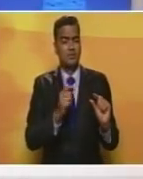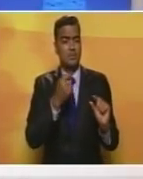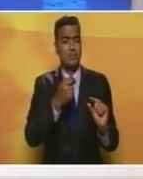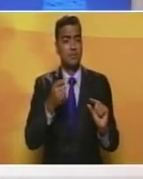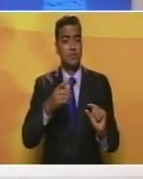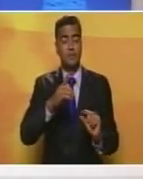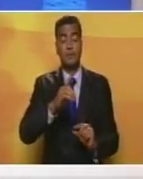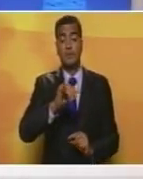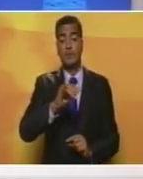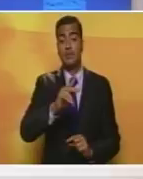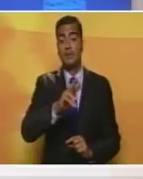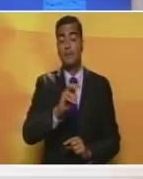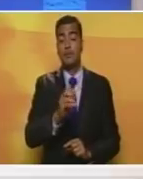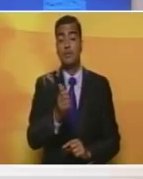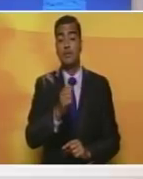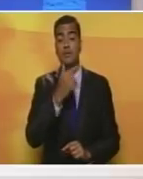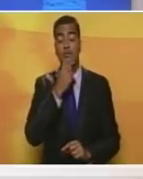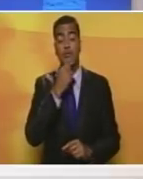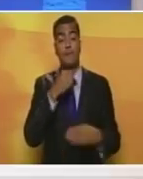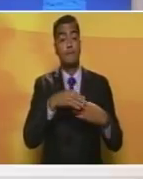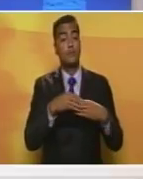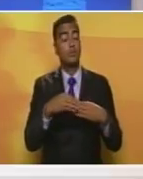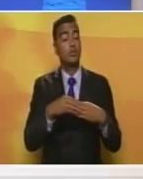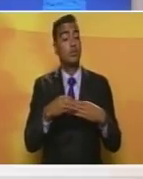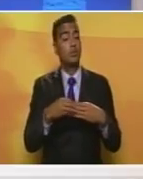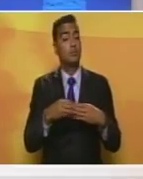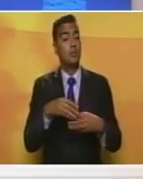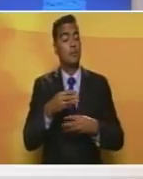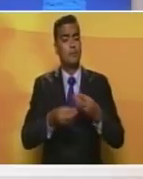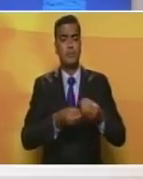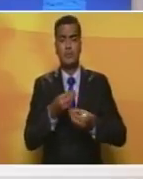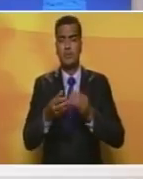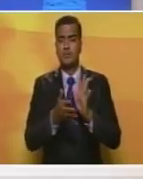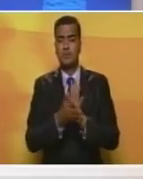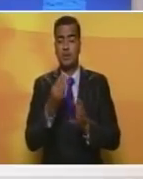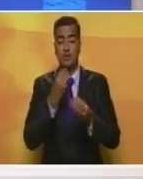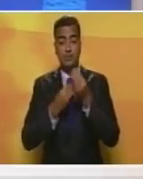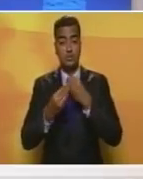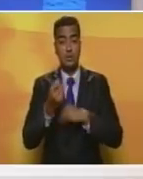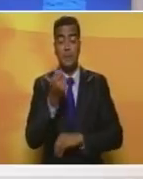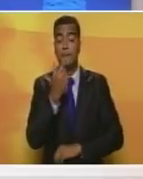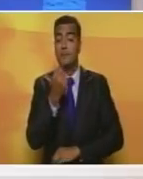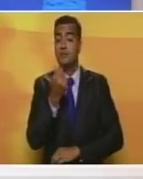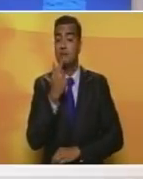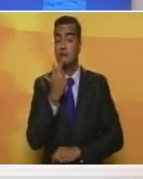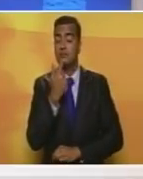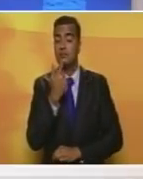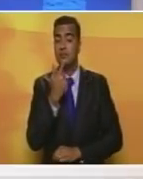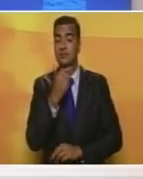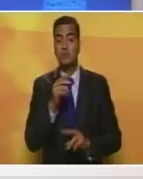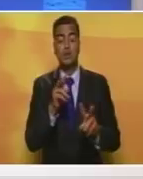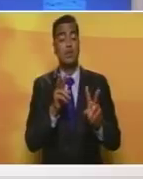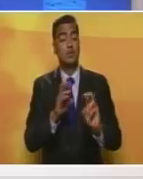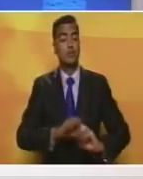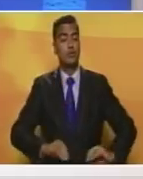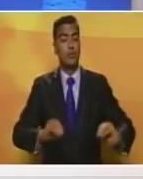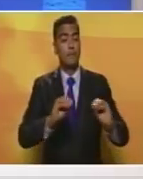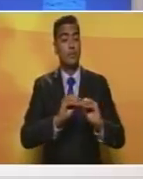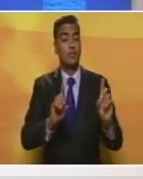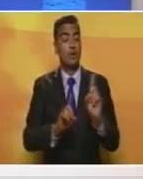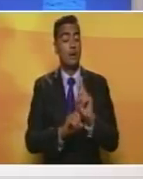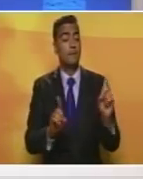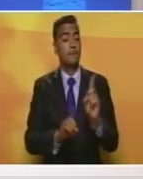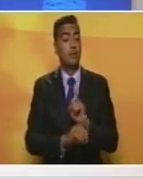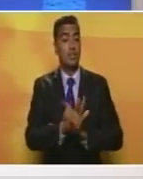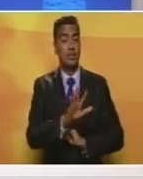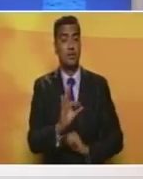de colas nuevamente en las estaciones de servicio obedece a fallas mínimas en el sistema de transporte del estatal. El